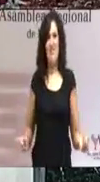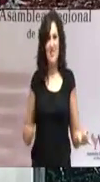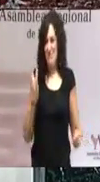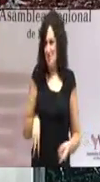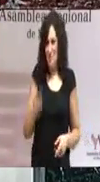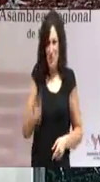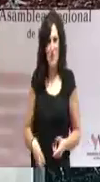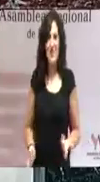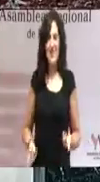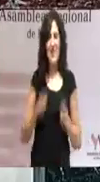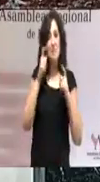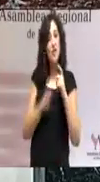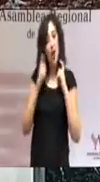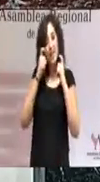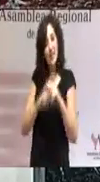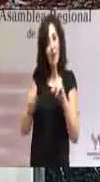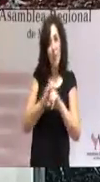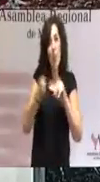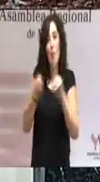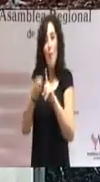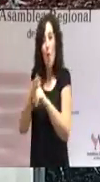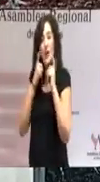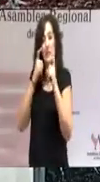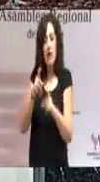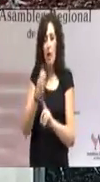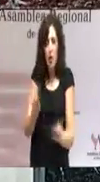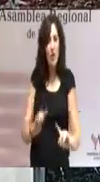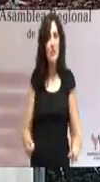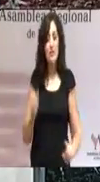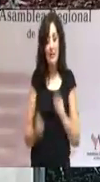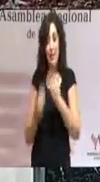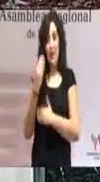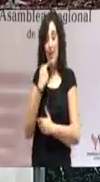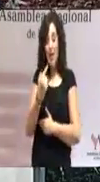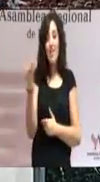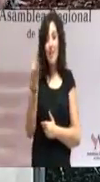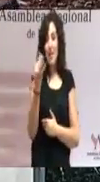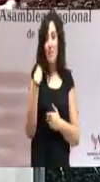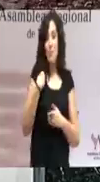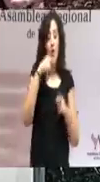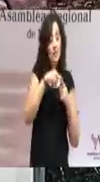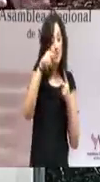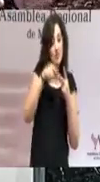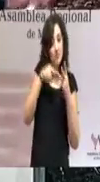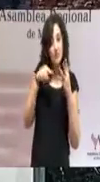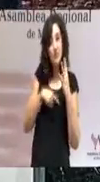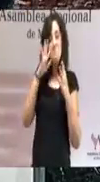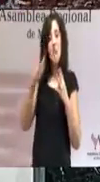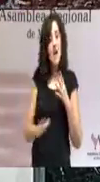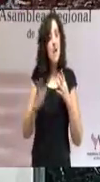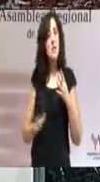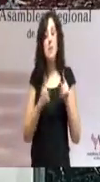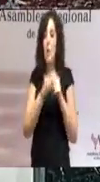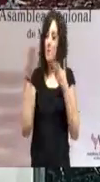quien intenta solucionarlo. Y yo esta mañana en mi intervención le decía: esto, esto y esto me parece que tendríamos